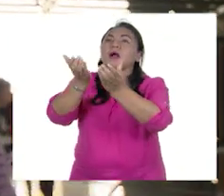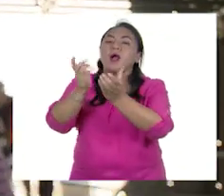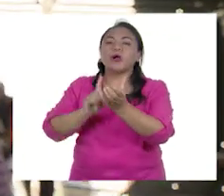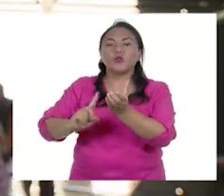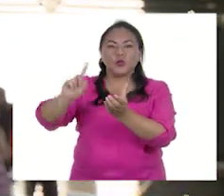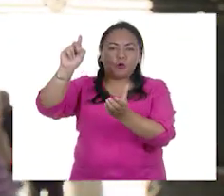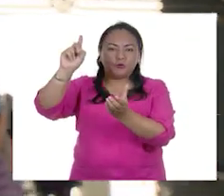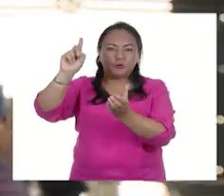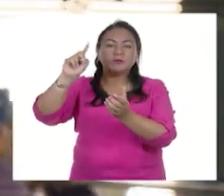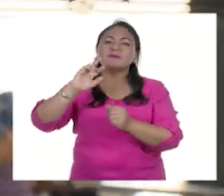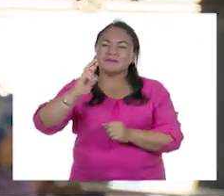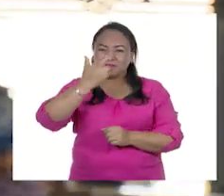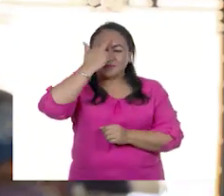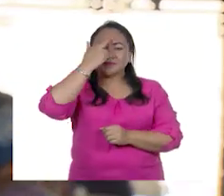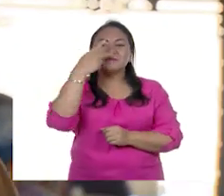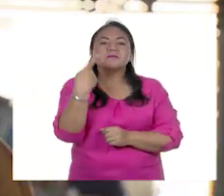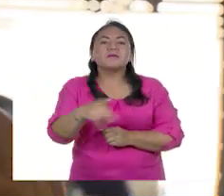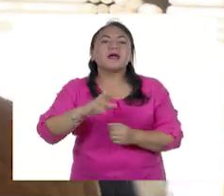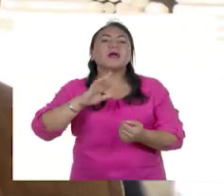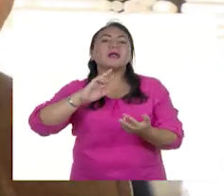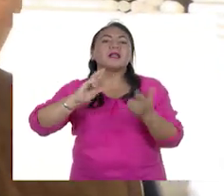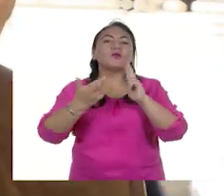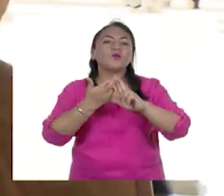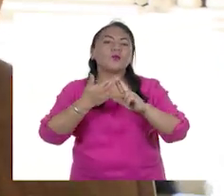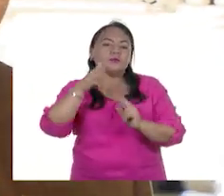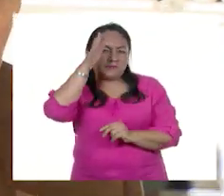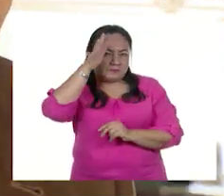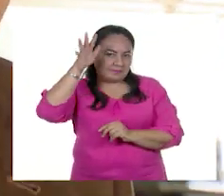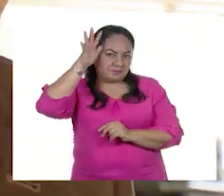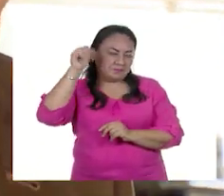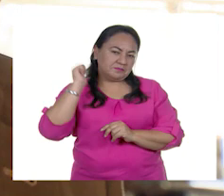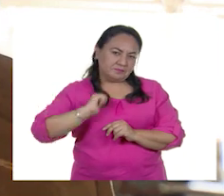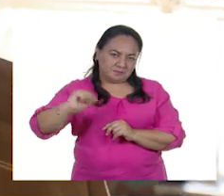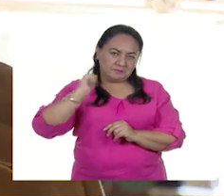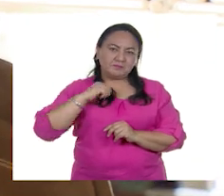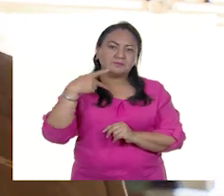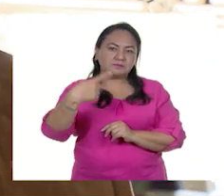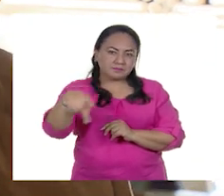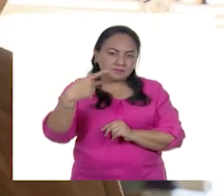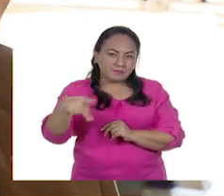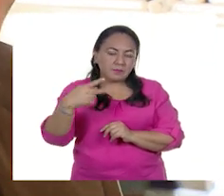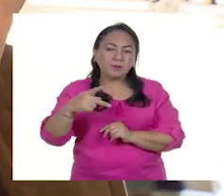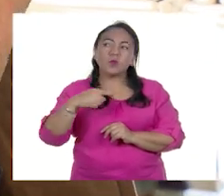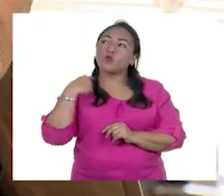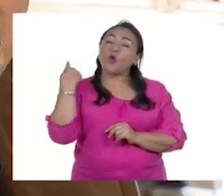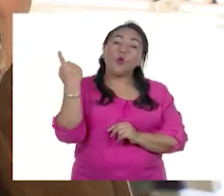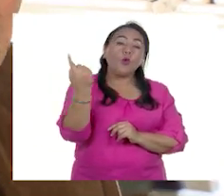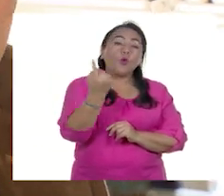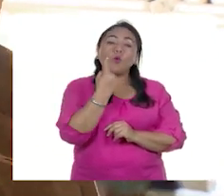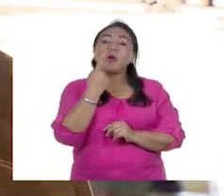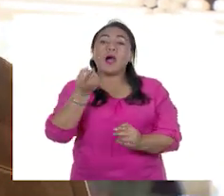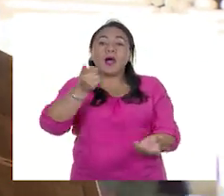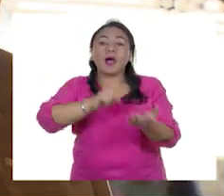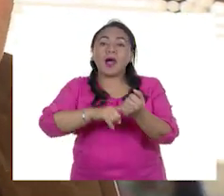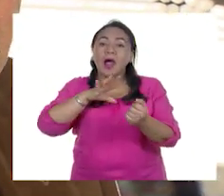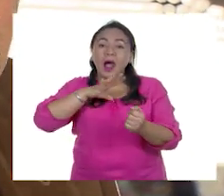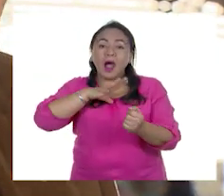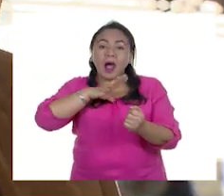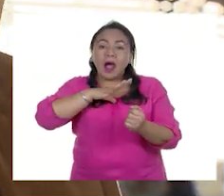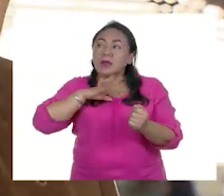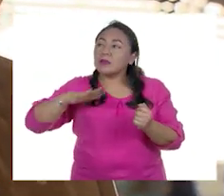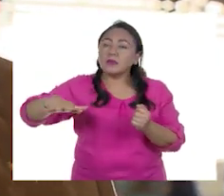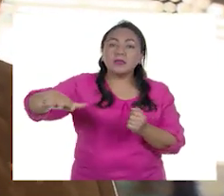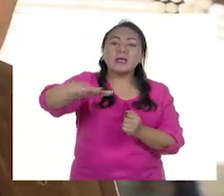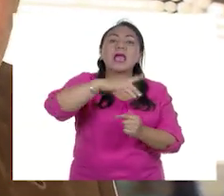de acuerdo con la religión prehispánica, con la religión de los mexicas, todo el mundo, todo lo existente había